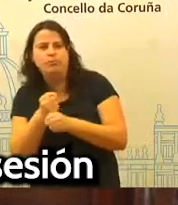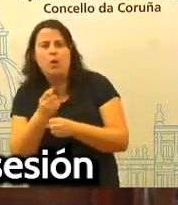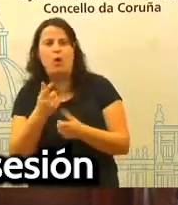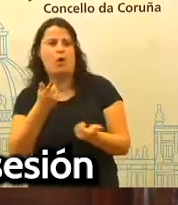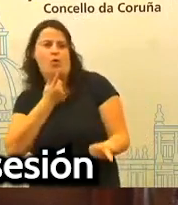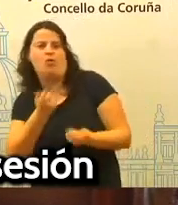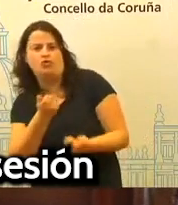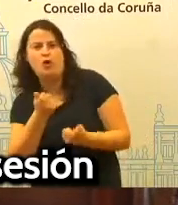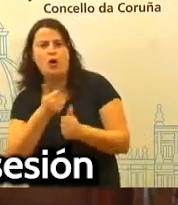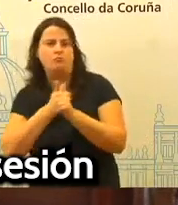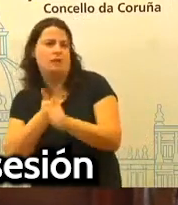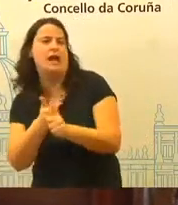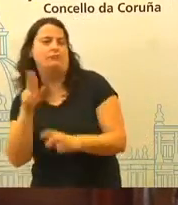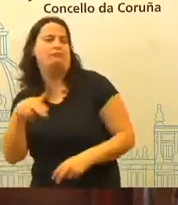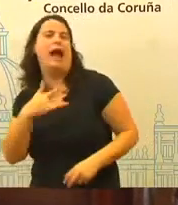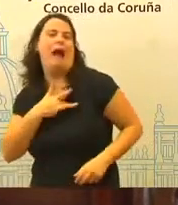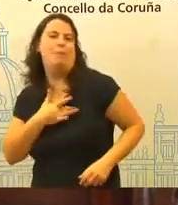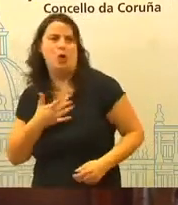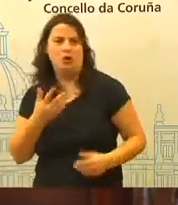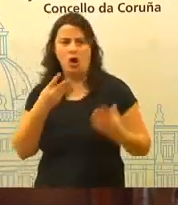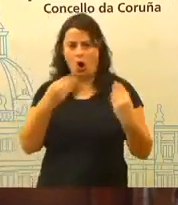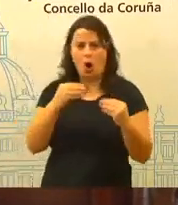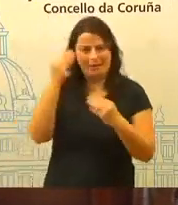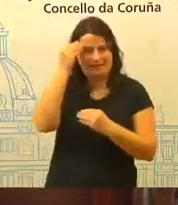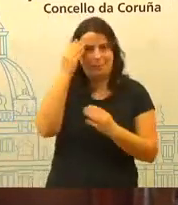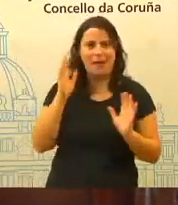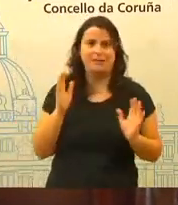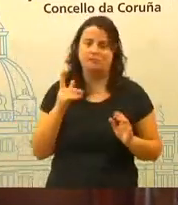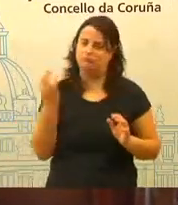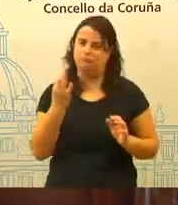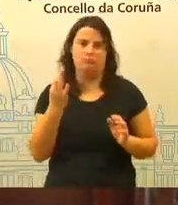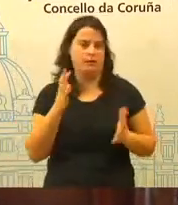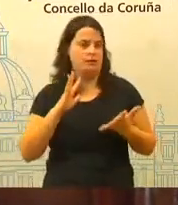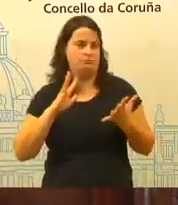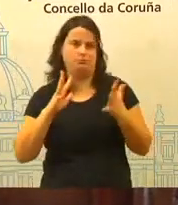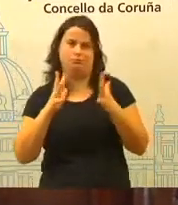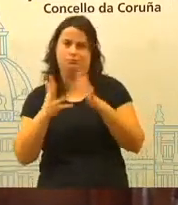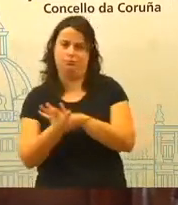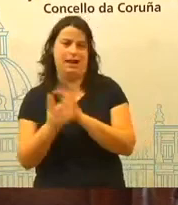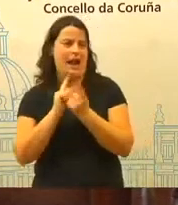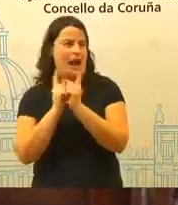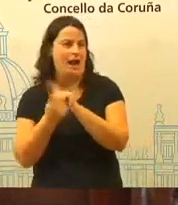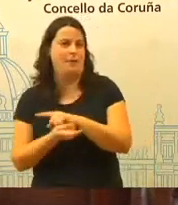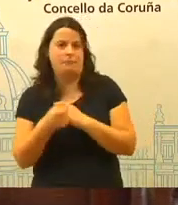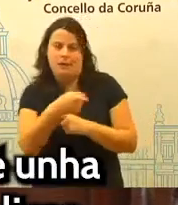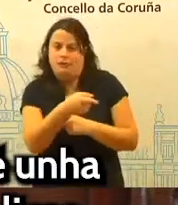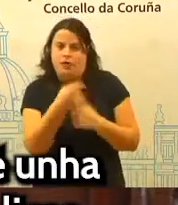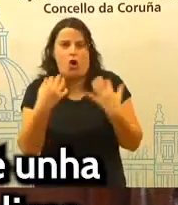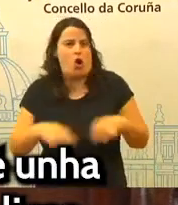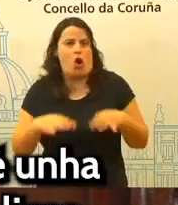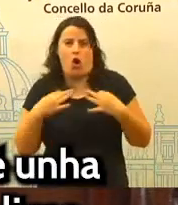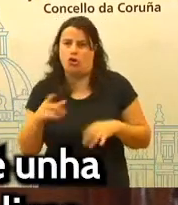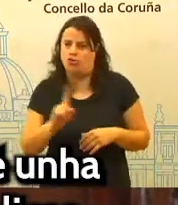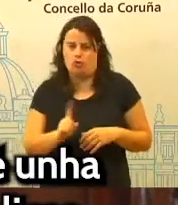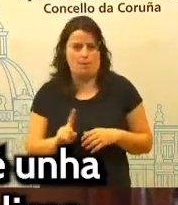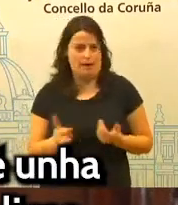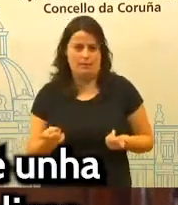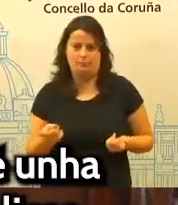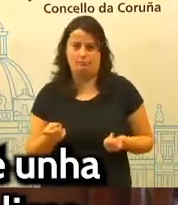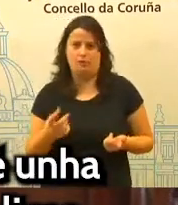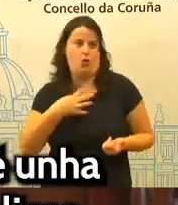que hizo ego amor No pues efectivamente mohito tenemos que cambiar porque eso no se puede normalizar y desde luego